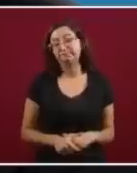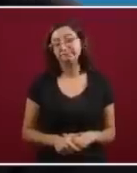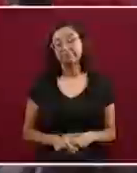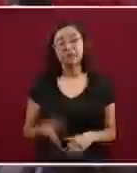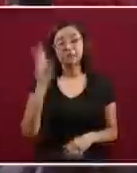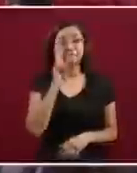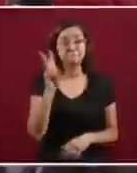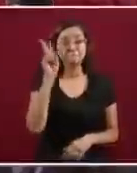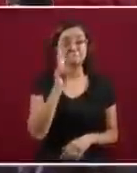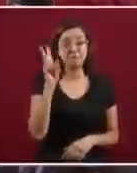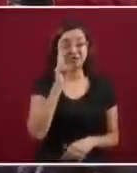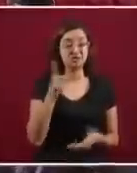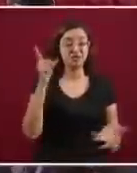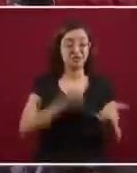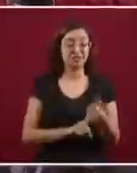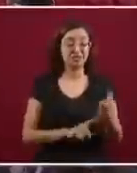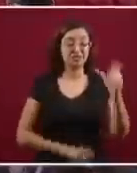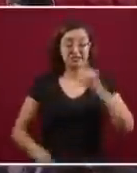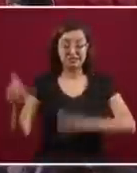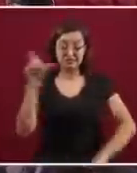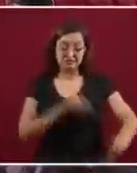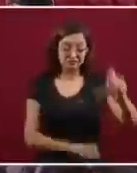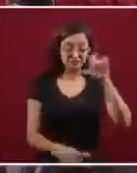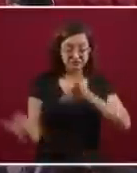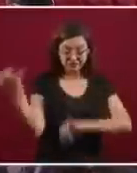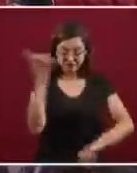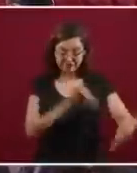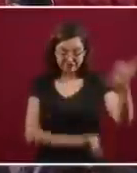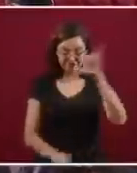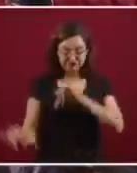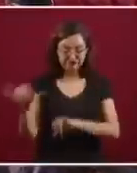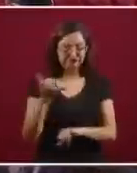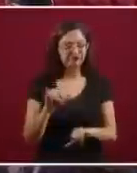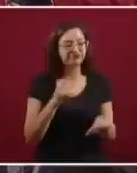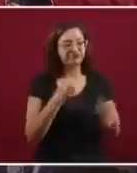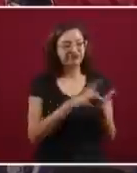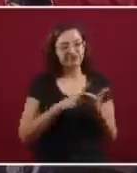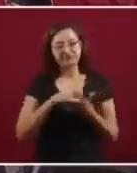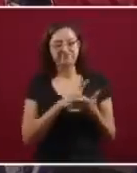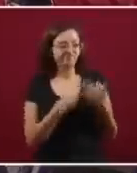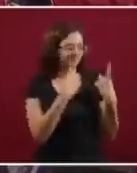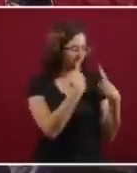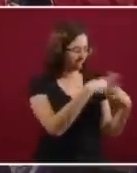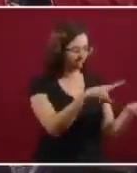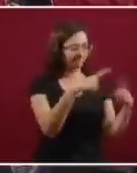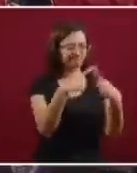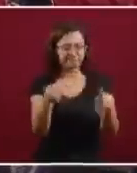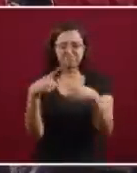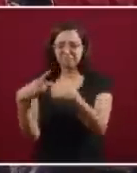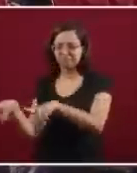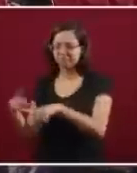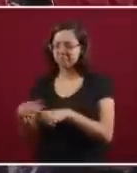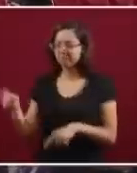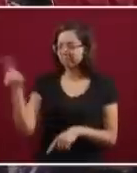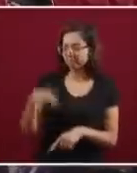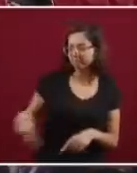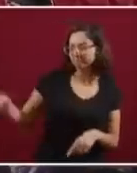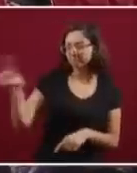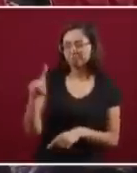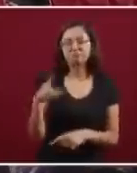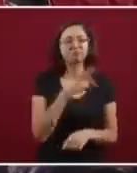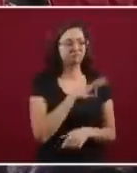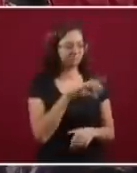naturaleza química farmacológica de las diversas sustancias que están a disposición por